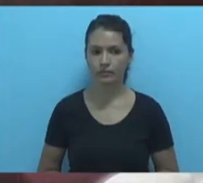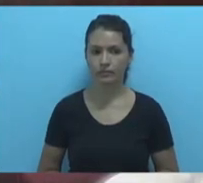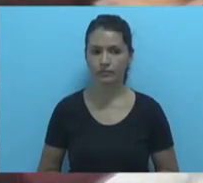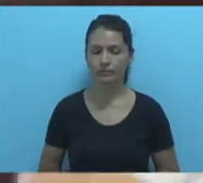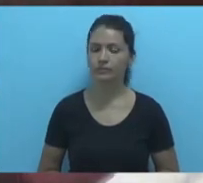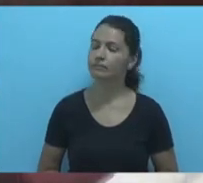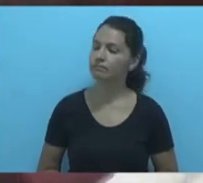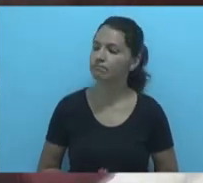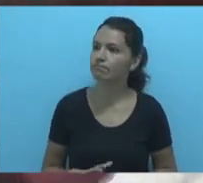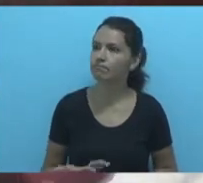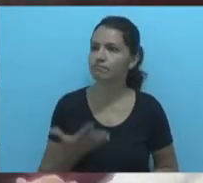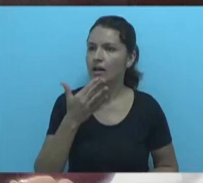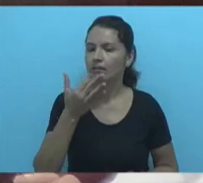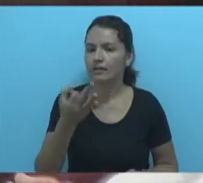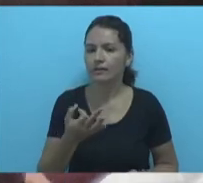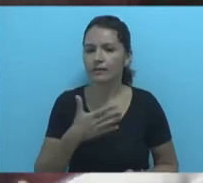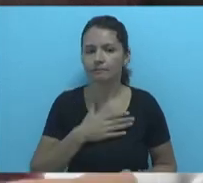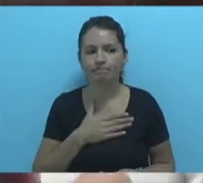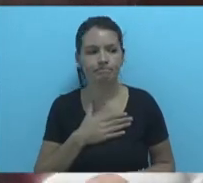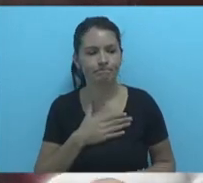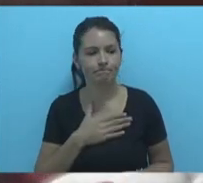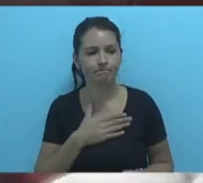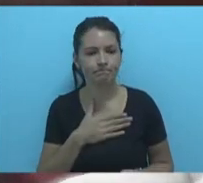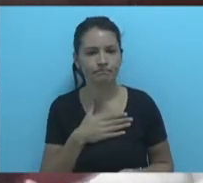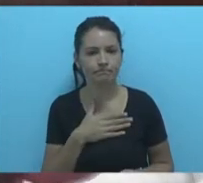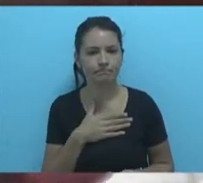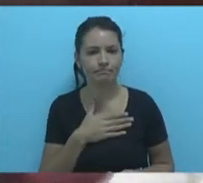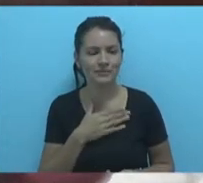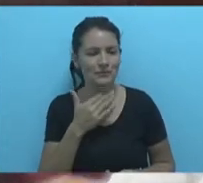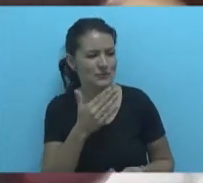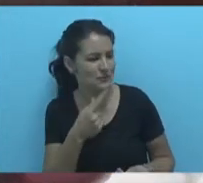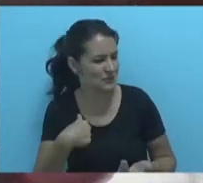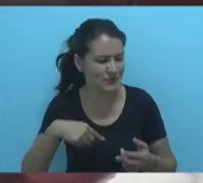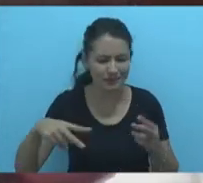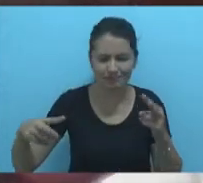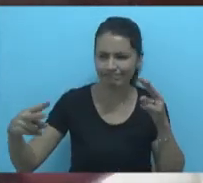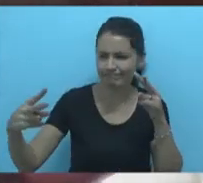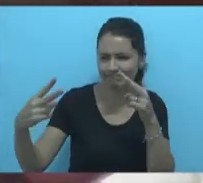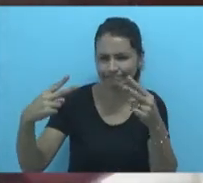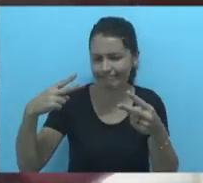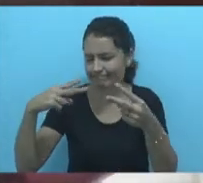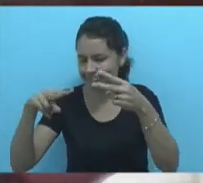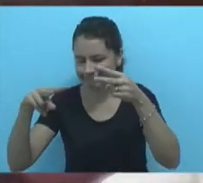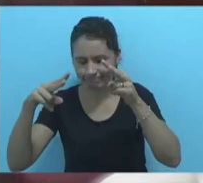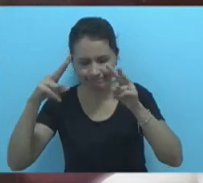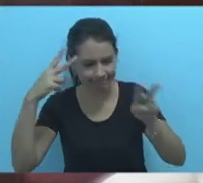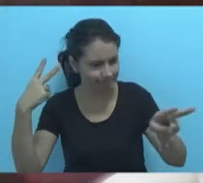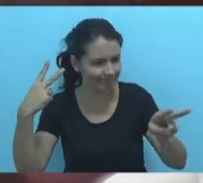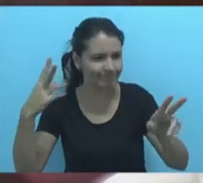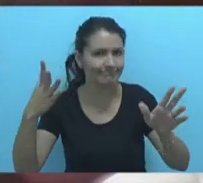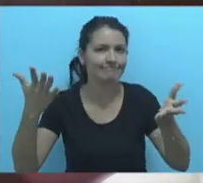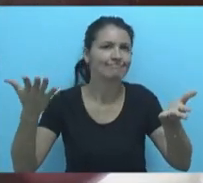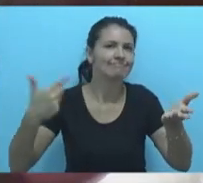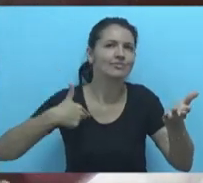estamos, yo no sé si es que no nos estamos reuniendo seguido, pero en algún momento